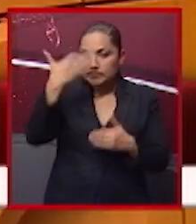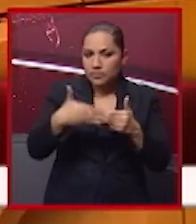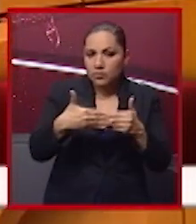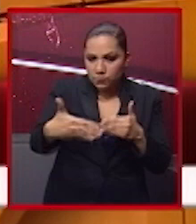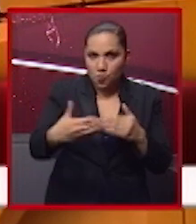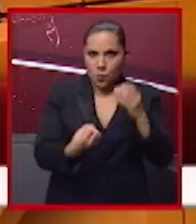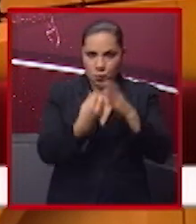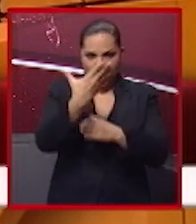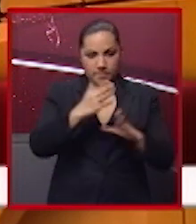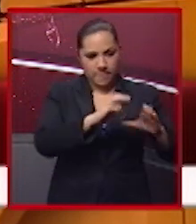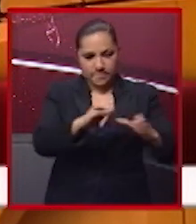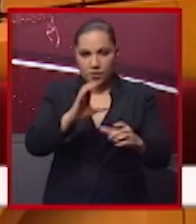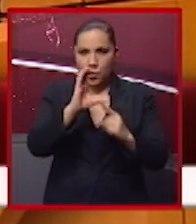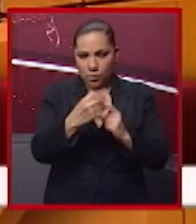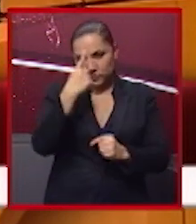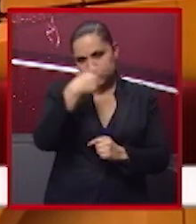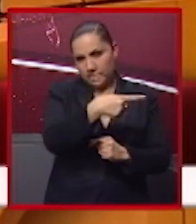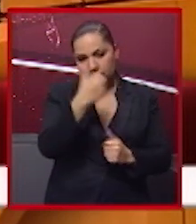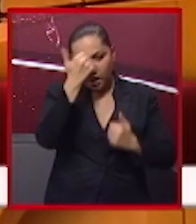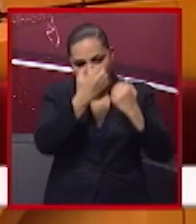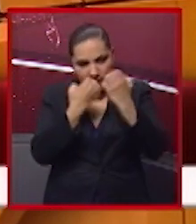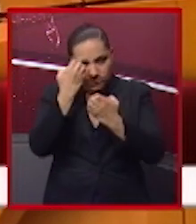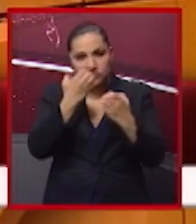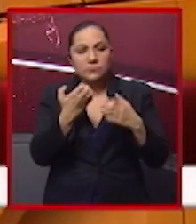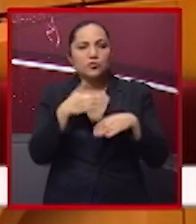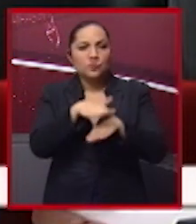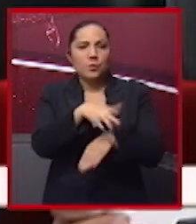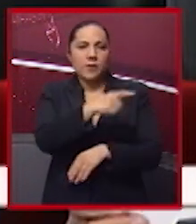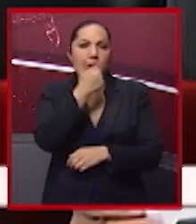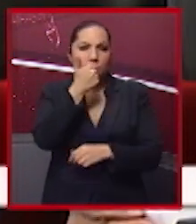de Tlatlaya o Michoacán.